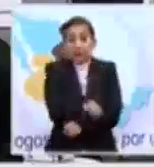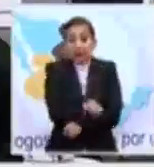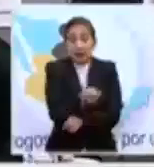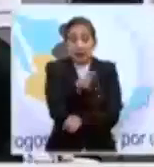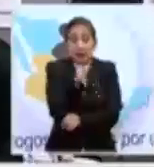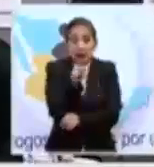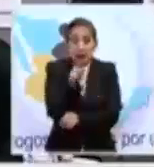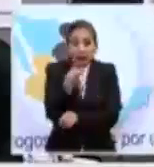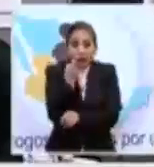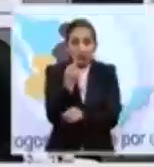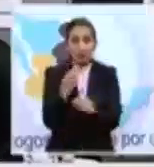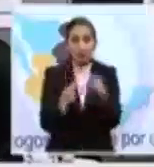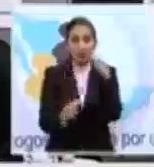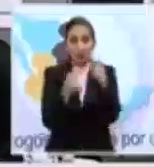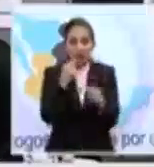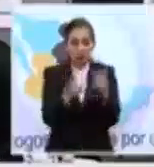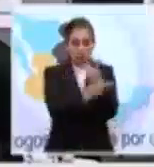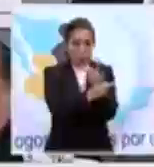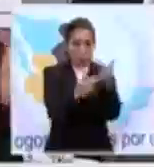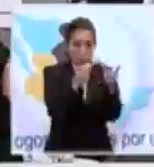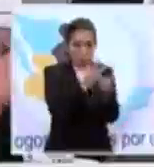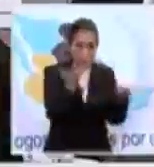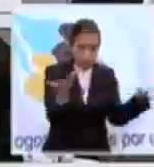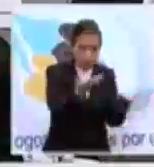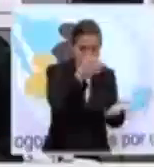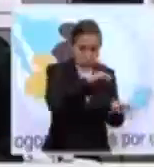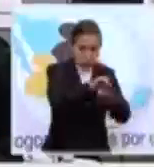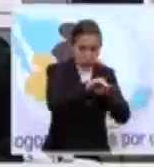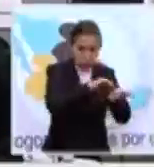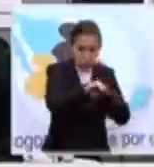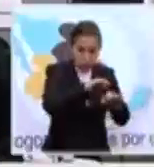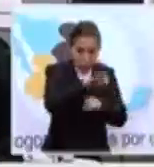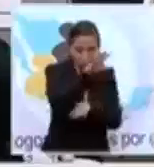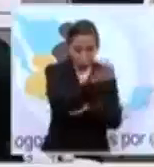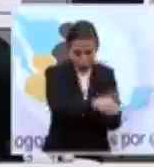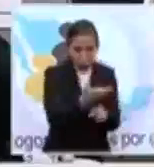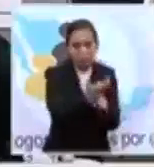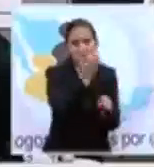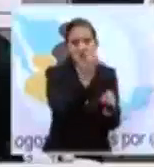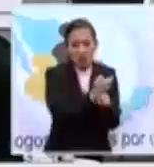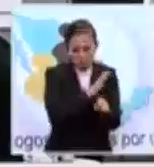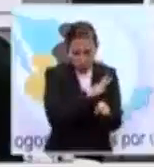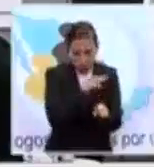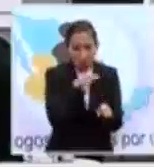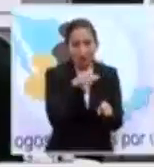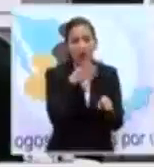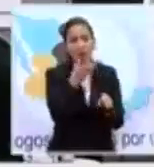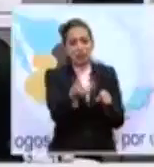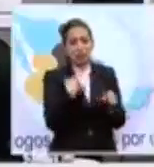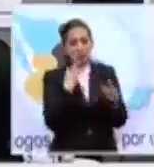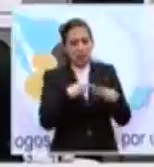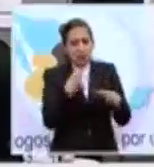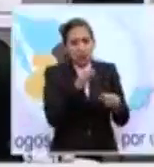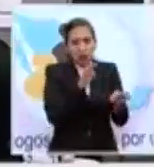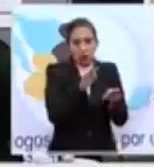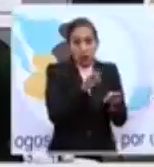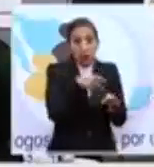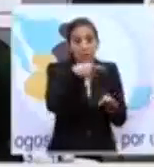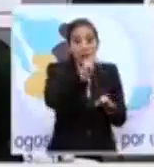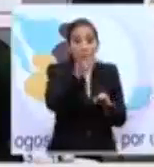abordar niveles de producción. Ya se ha mencionado, hay una producción suficiente, pero